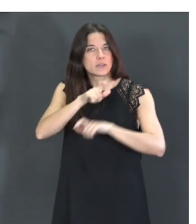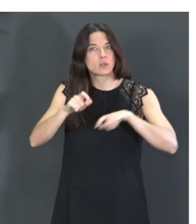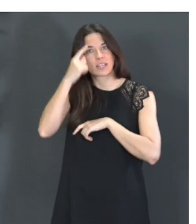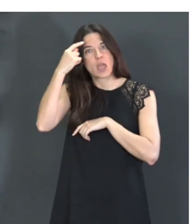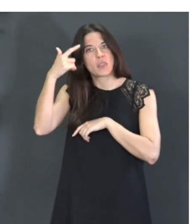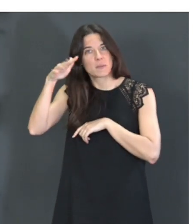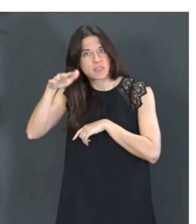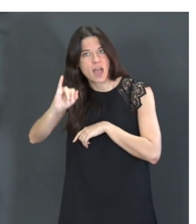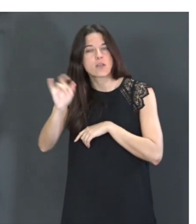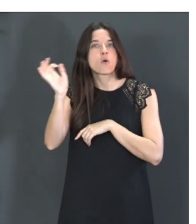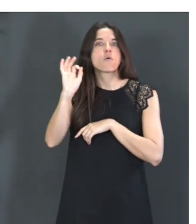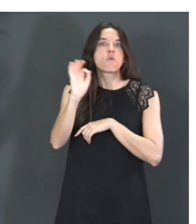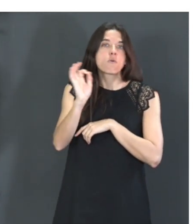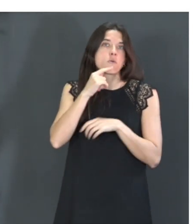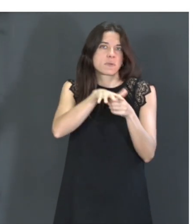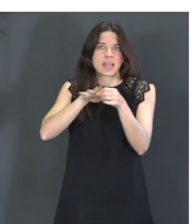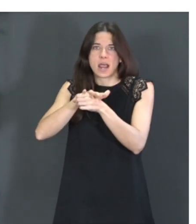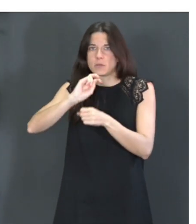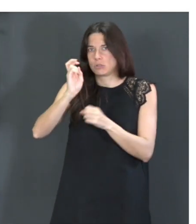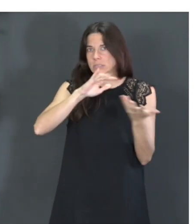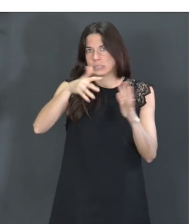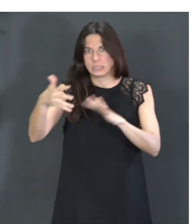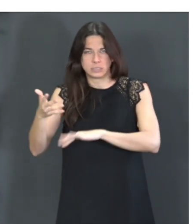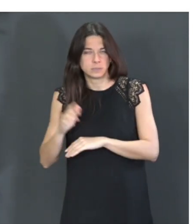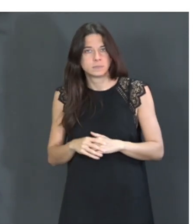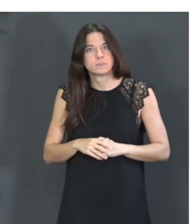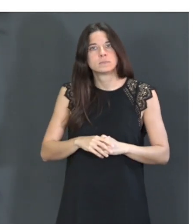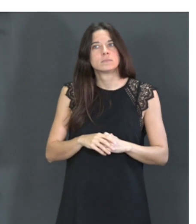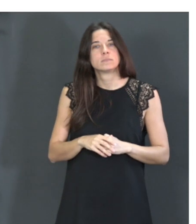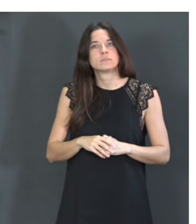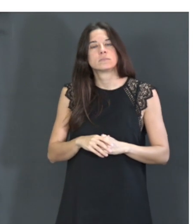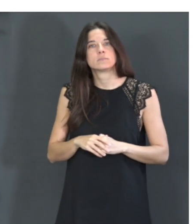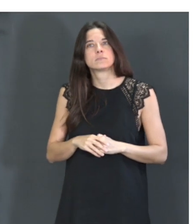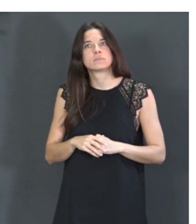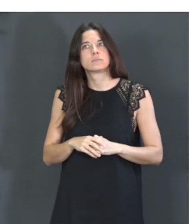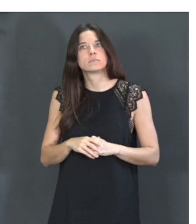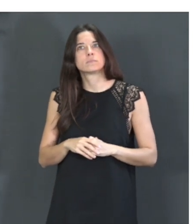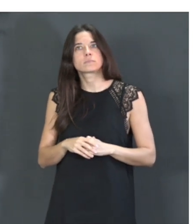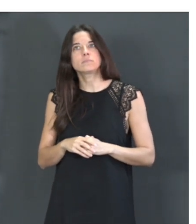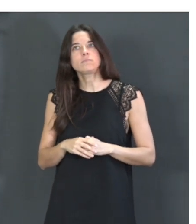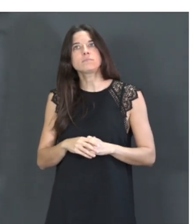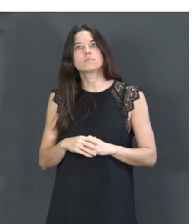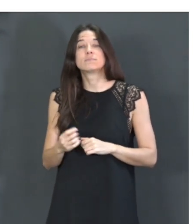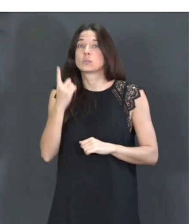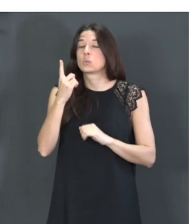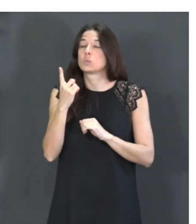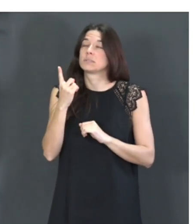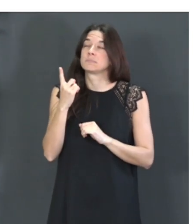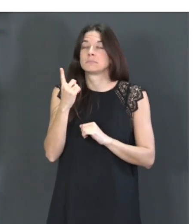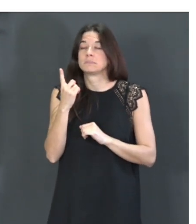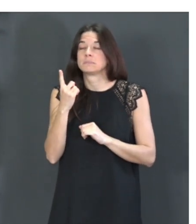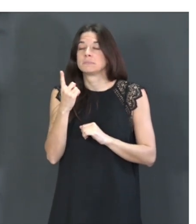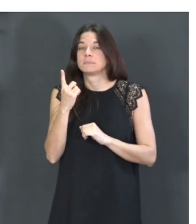en muchos ámbitos se aplica. Una medida, a mí siempre me gusta decirlo, de